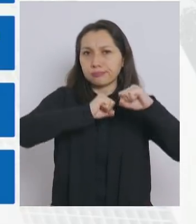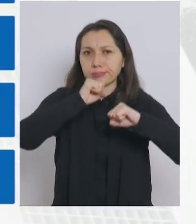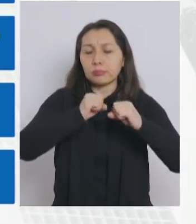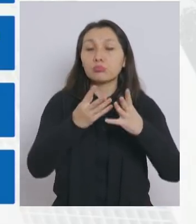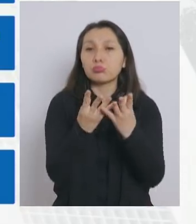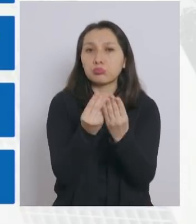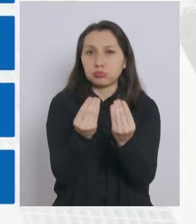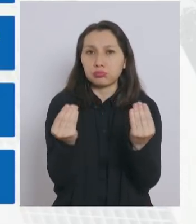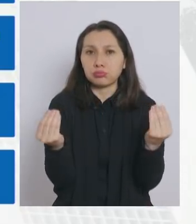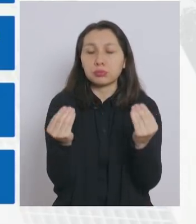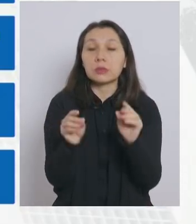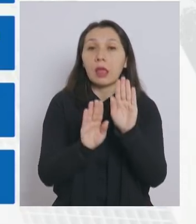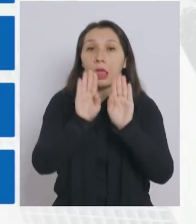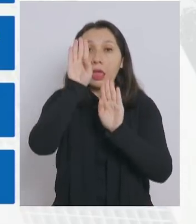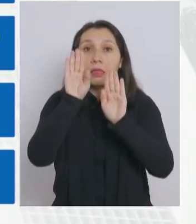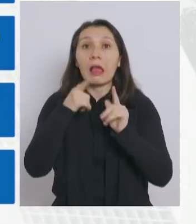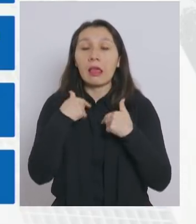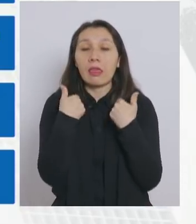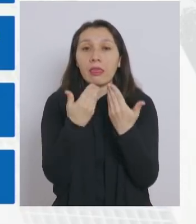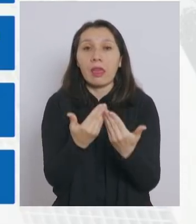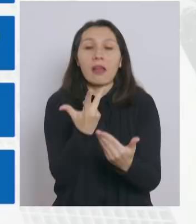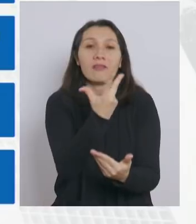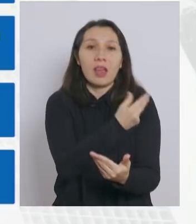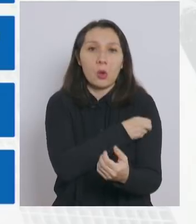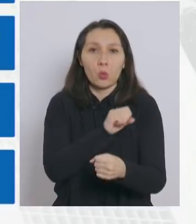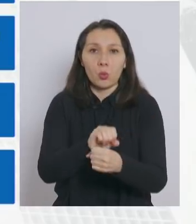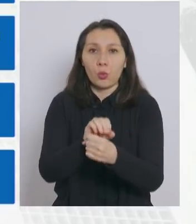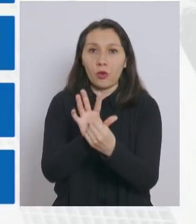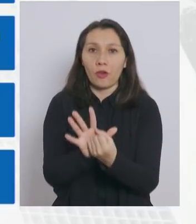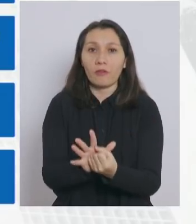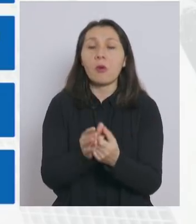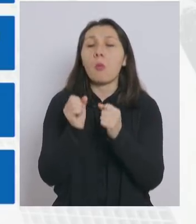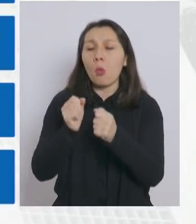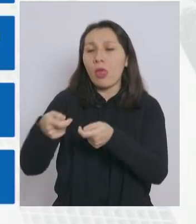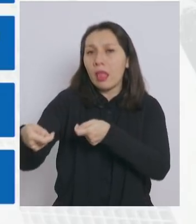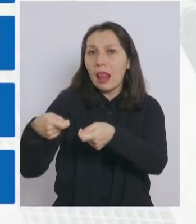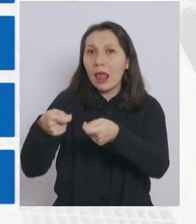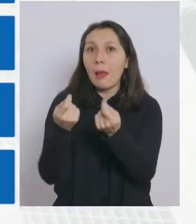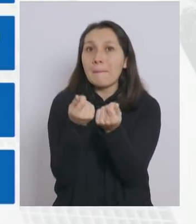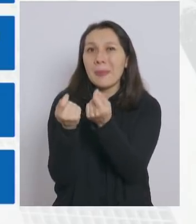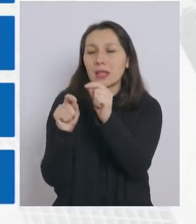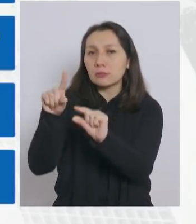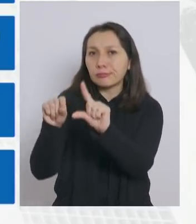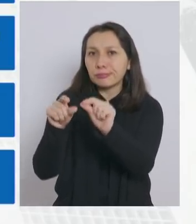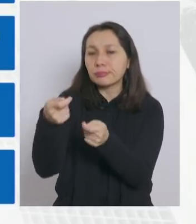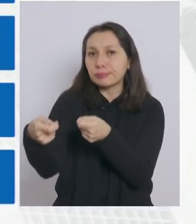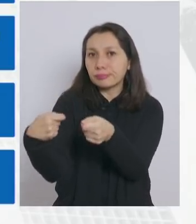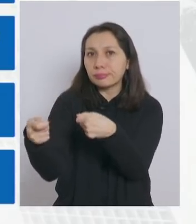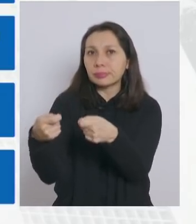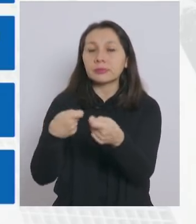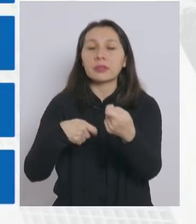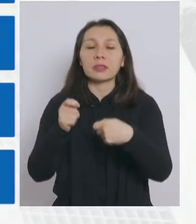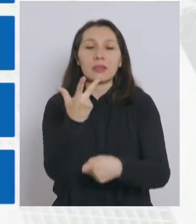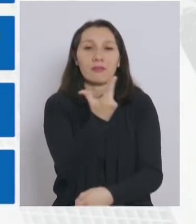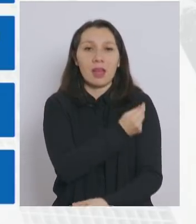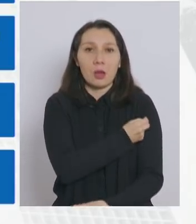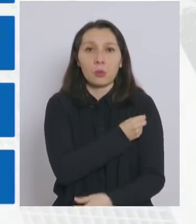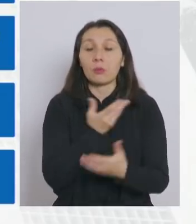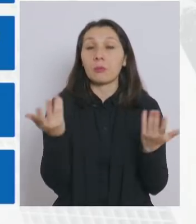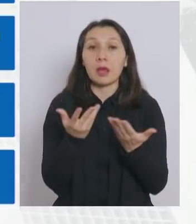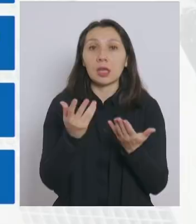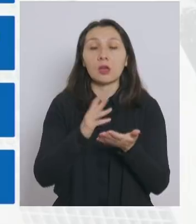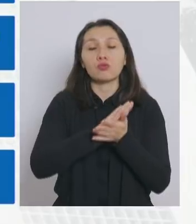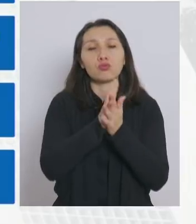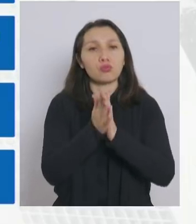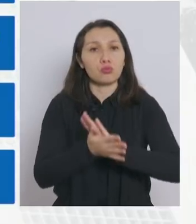gama de candidatos a vacunas COVID y permite, además, negociar los precios de estas vacunas, de manera que todos